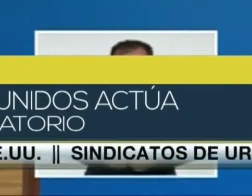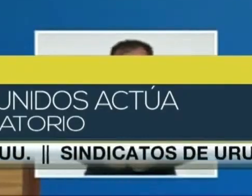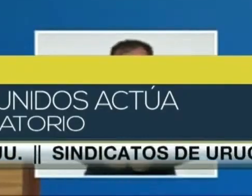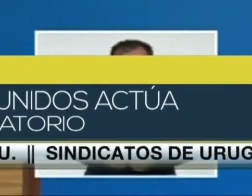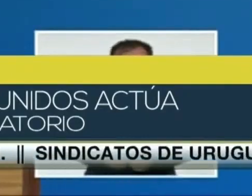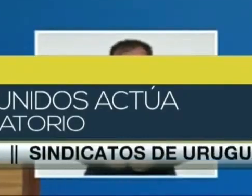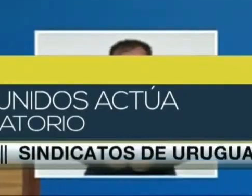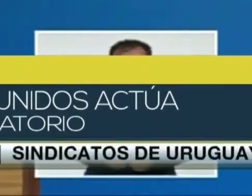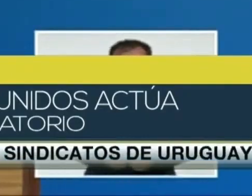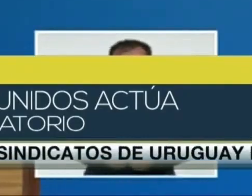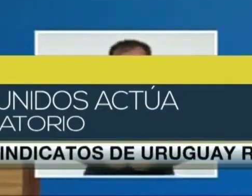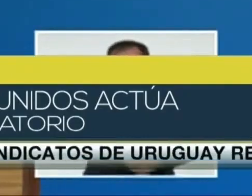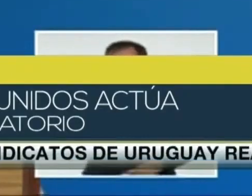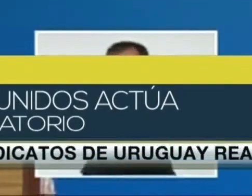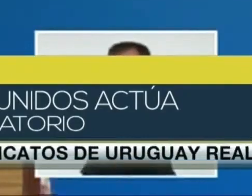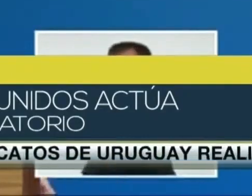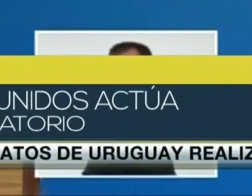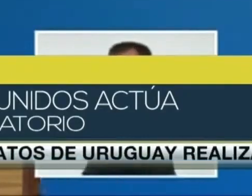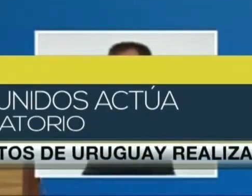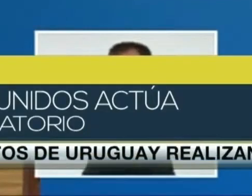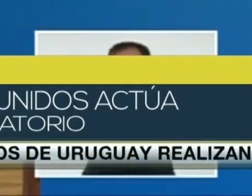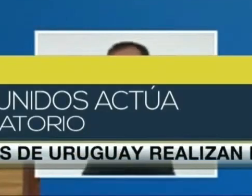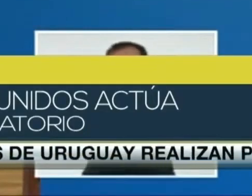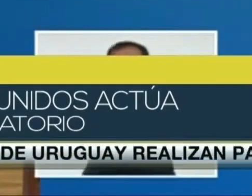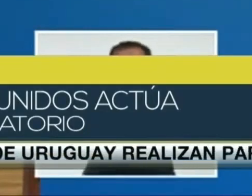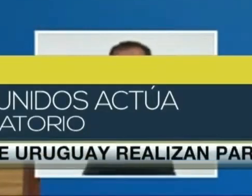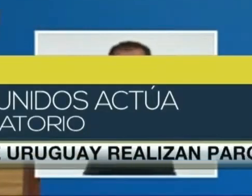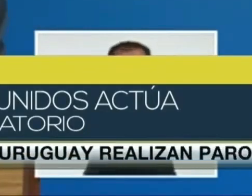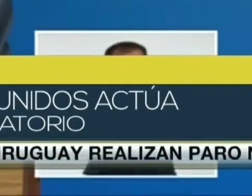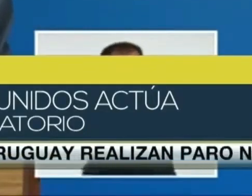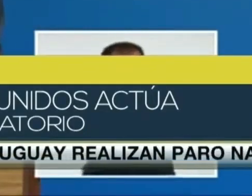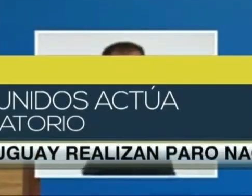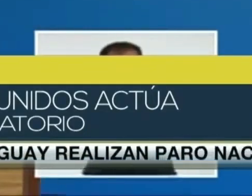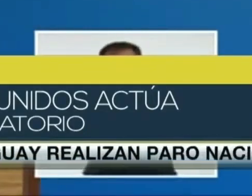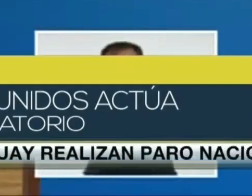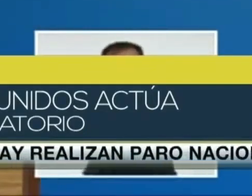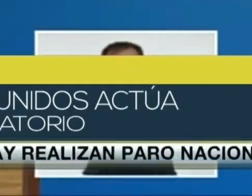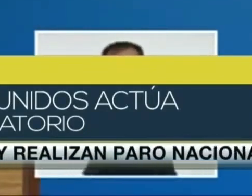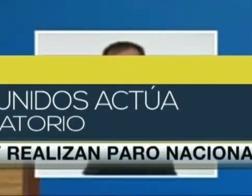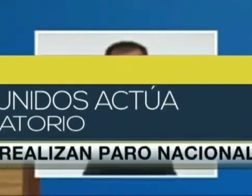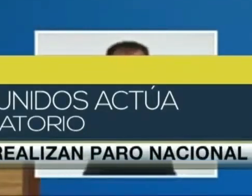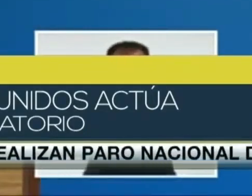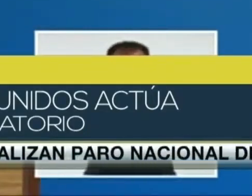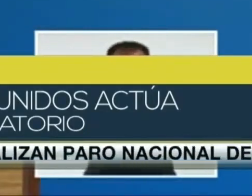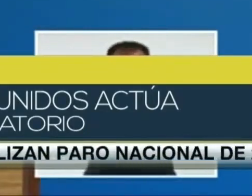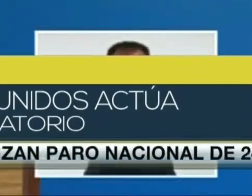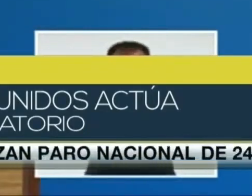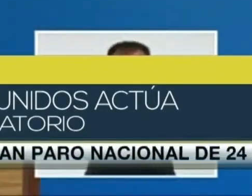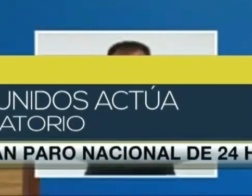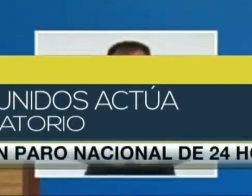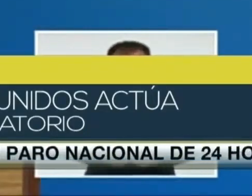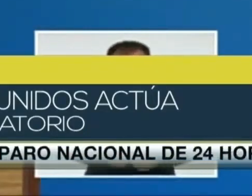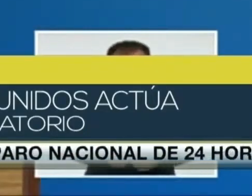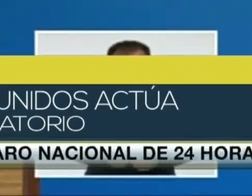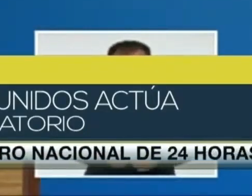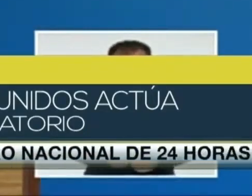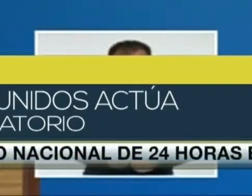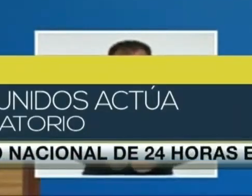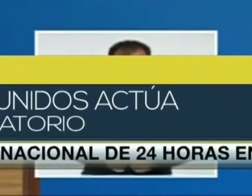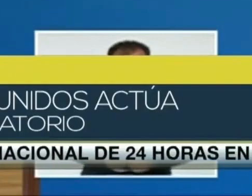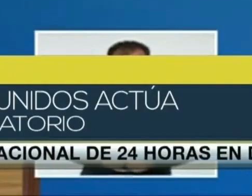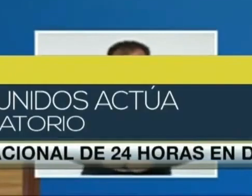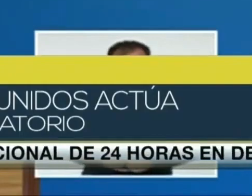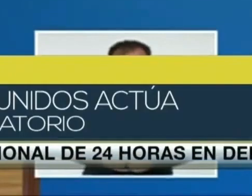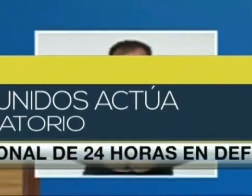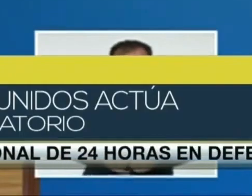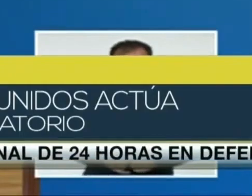dirigidos a alterar el orden constitucional en violación del derecho internacional y de nuestras propias